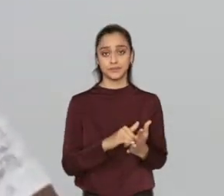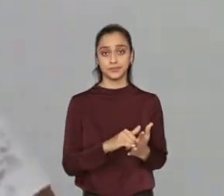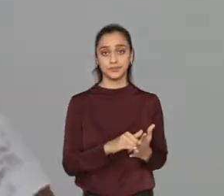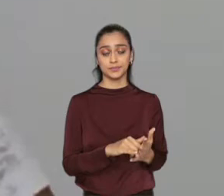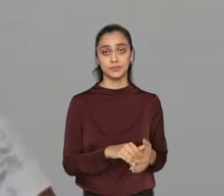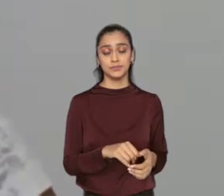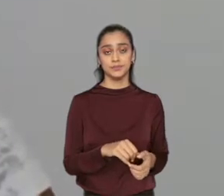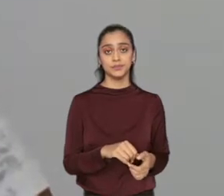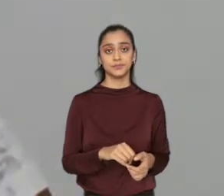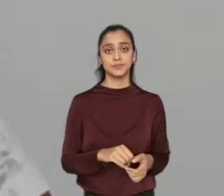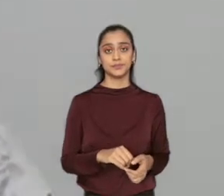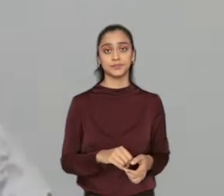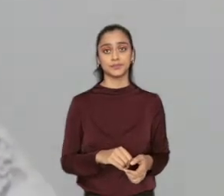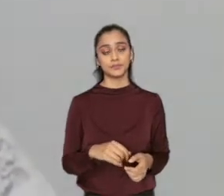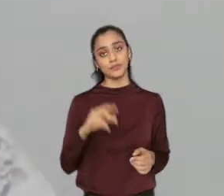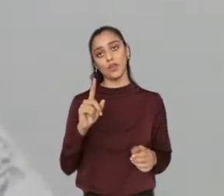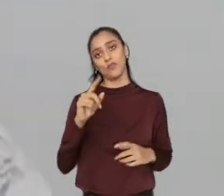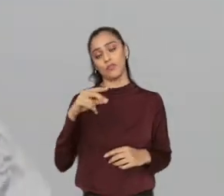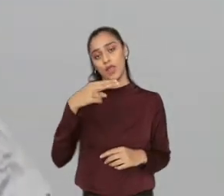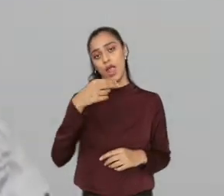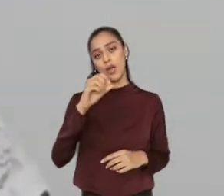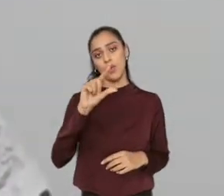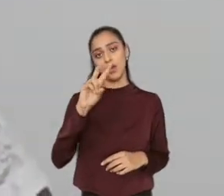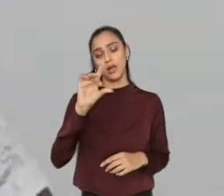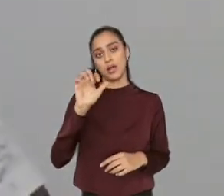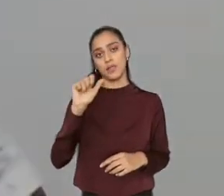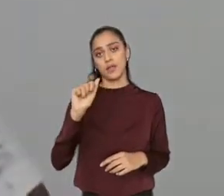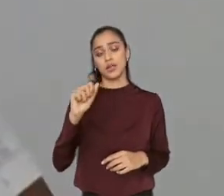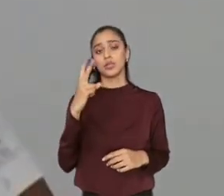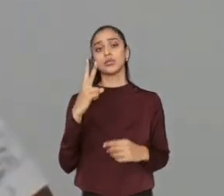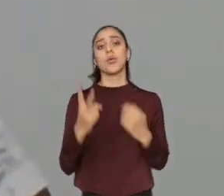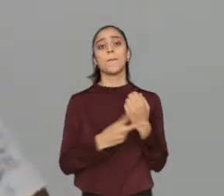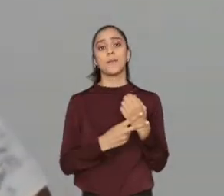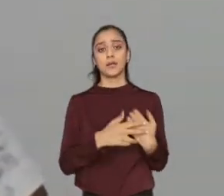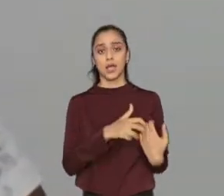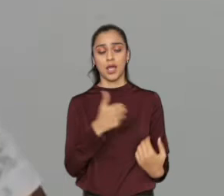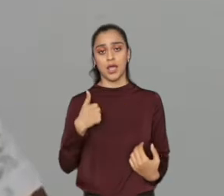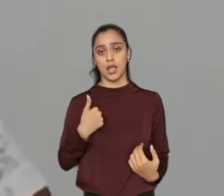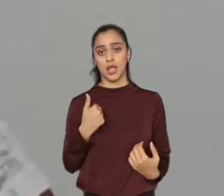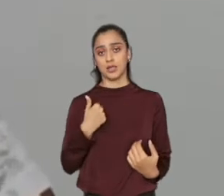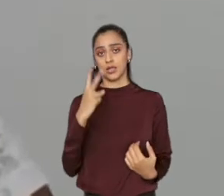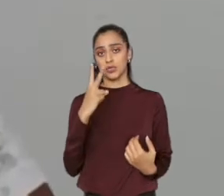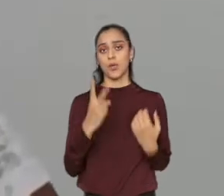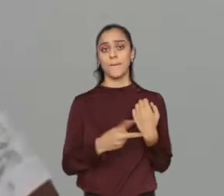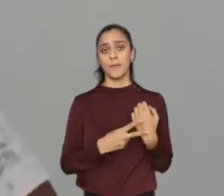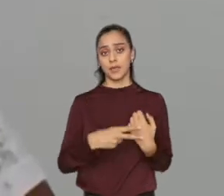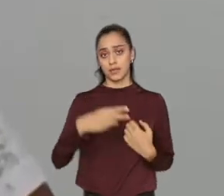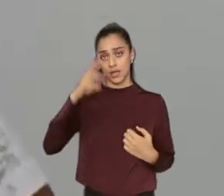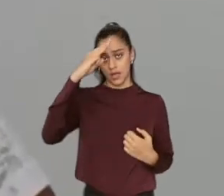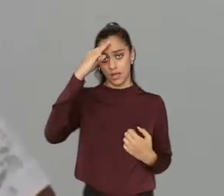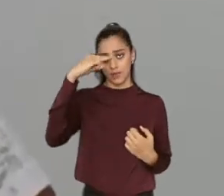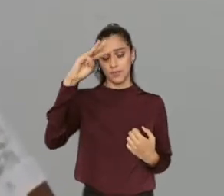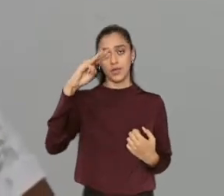llevó a Holanda. He ido dos veces a Canadá, dos veces a México,